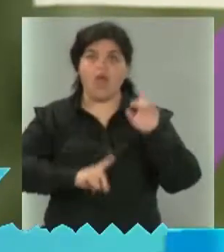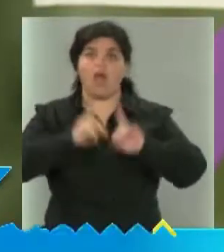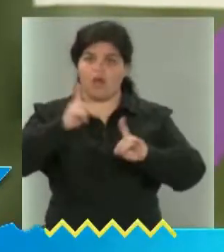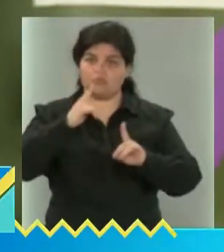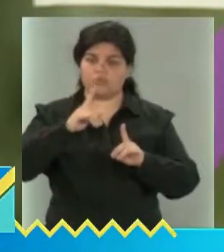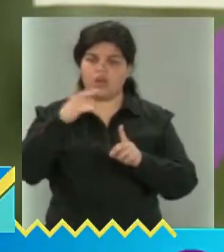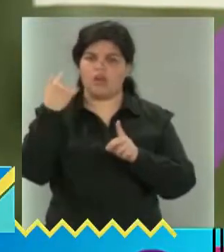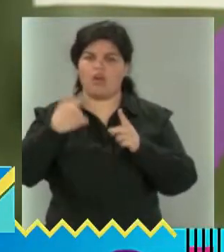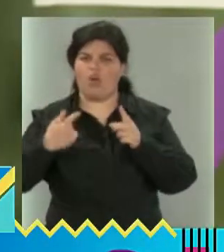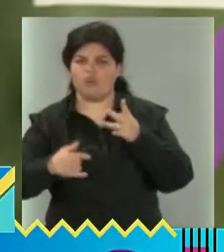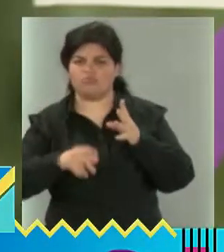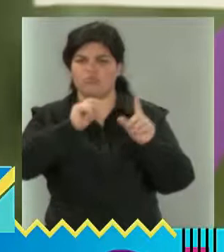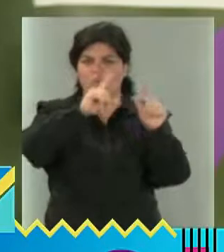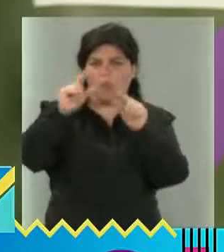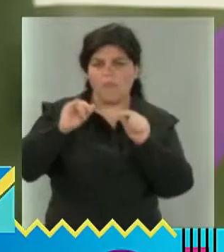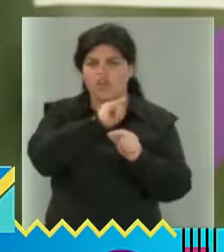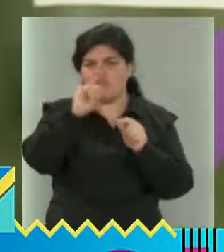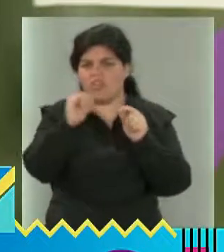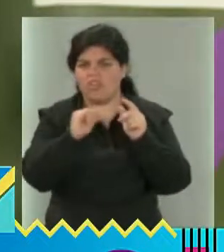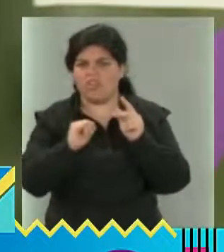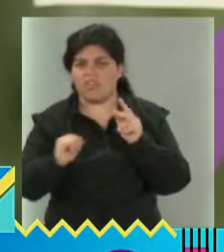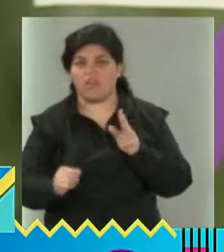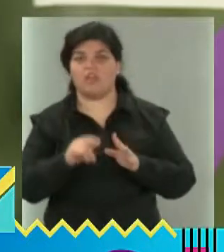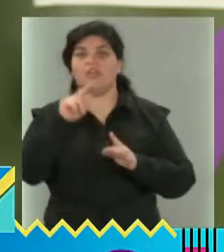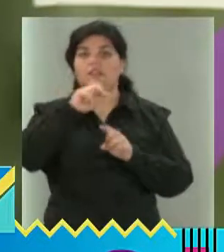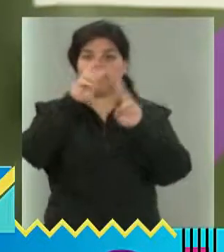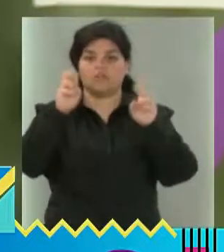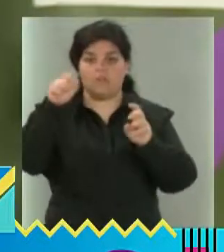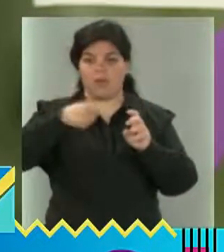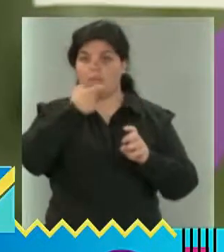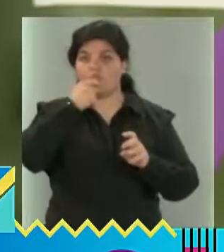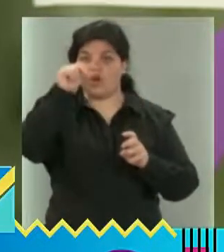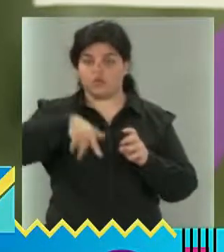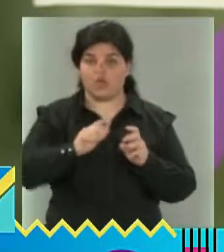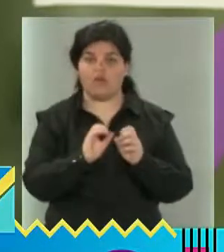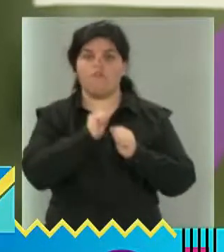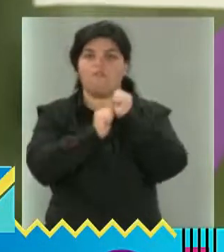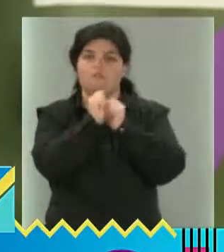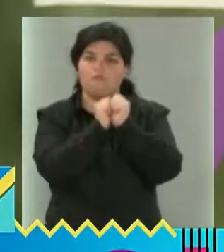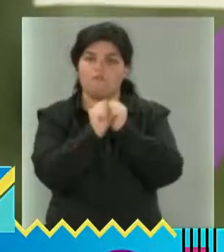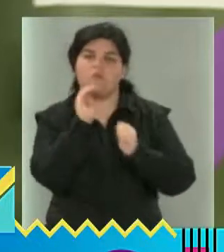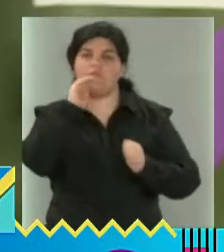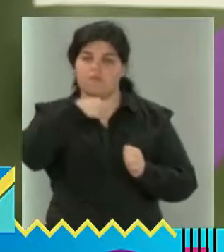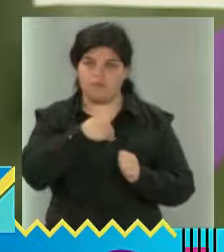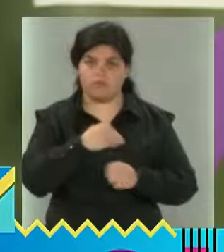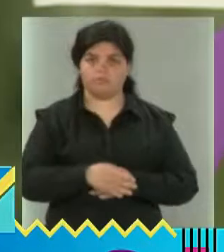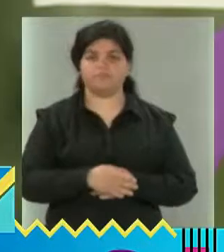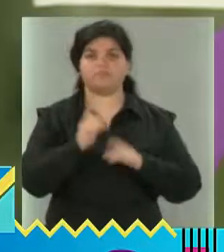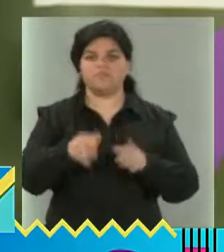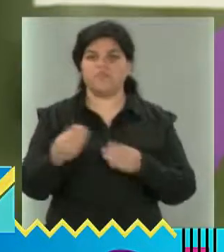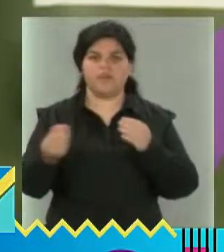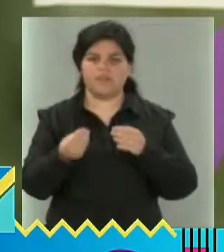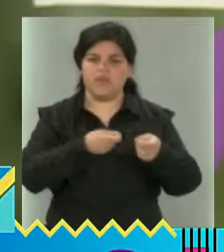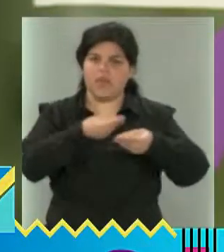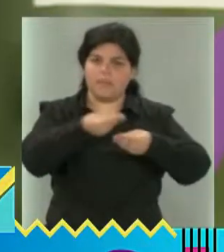vamos a analizar en cuanto a la producción de la vitivinicultura en nuestra provincia. ¿Qué pasa con los pequeños y los medianos productores,